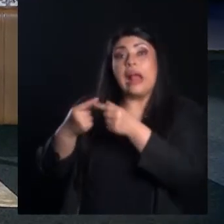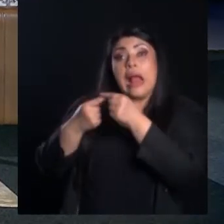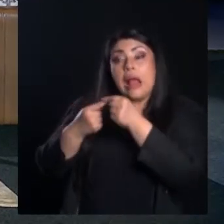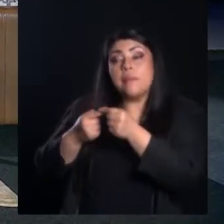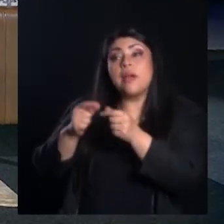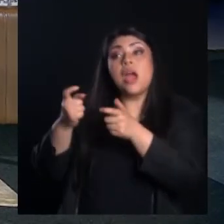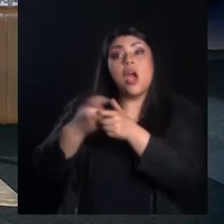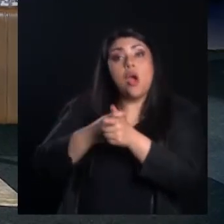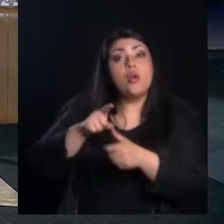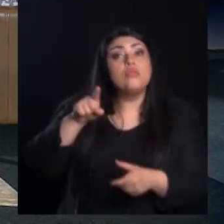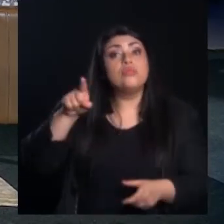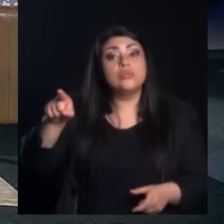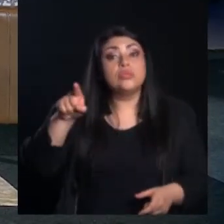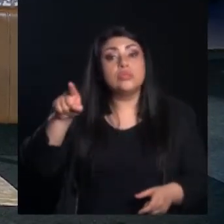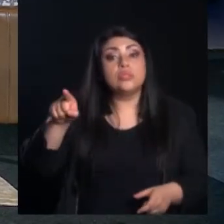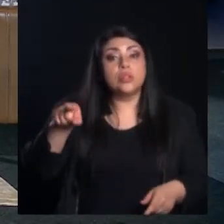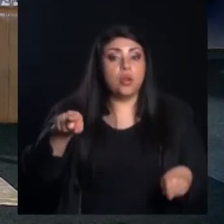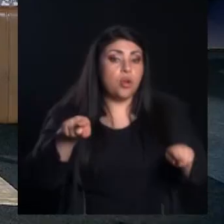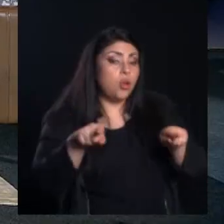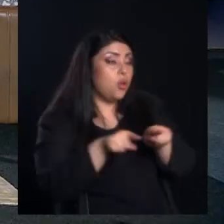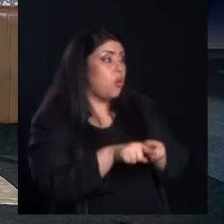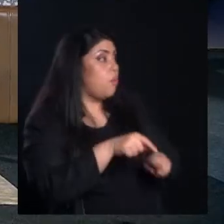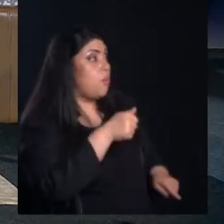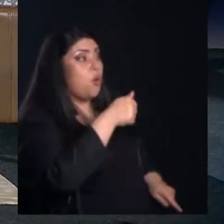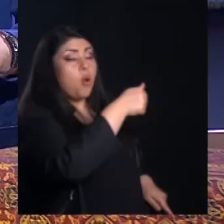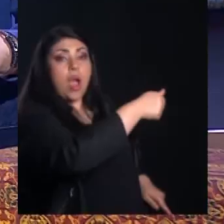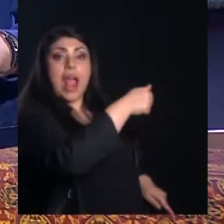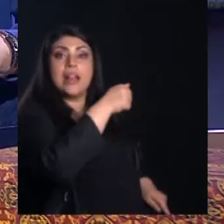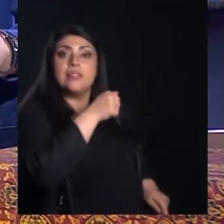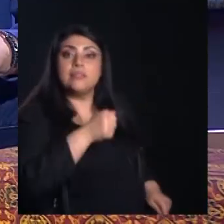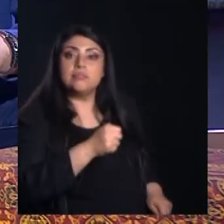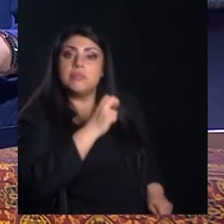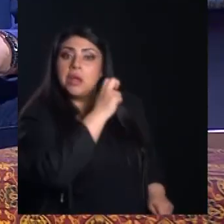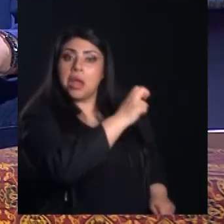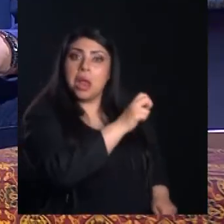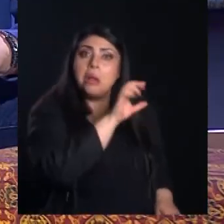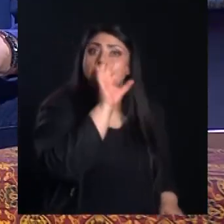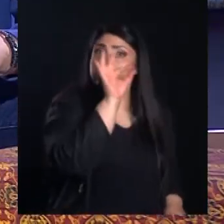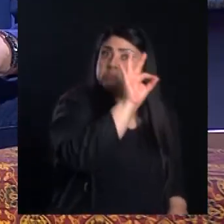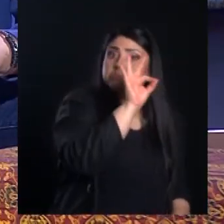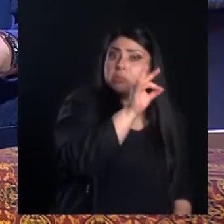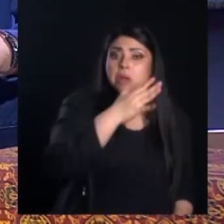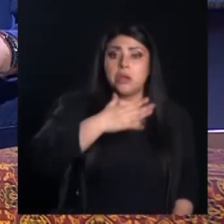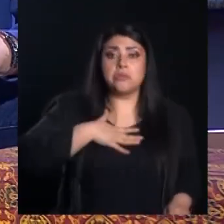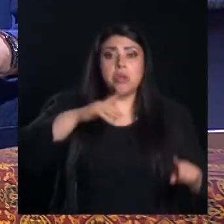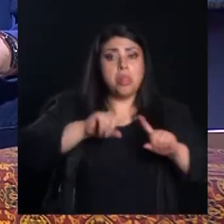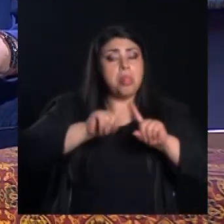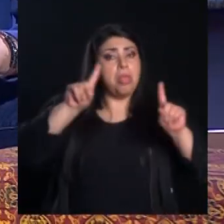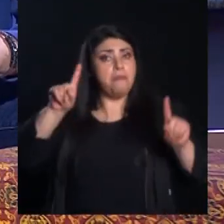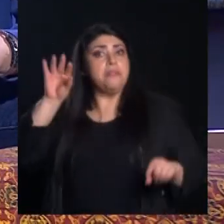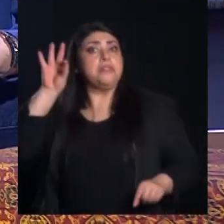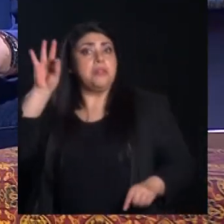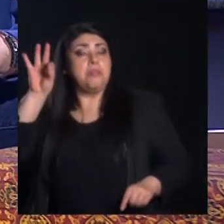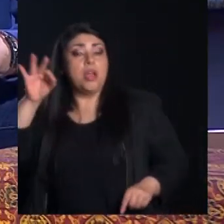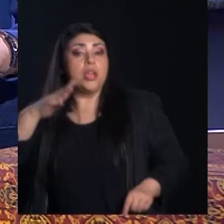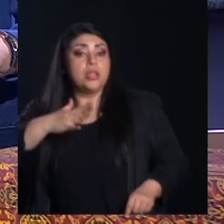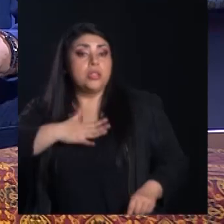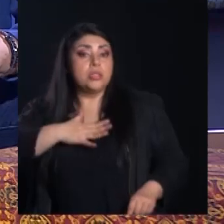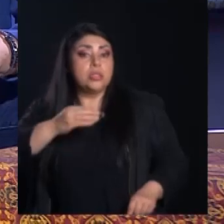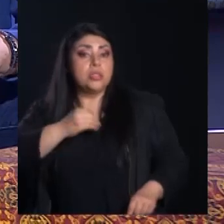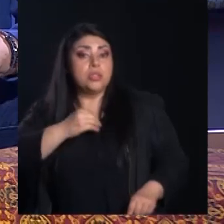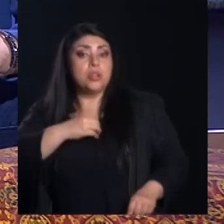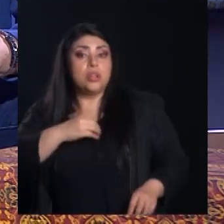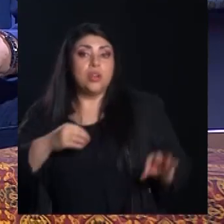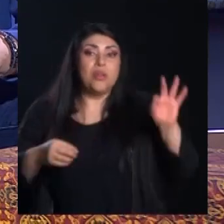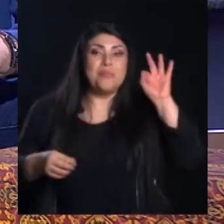decir que va a ser como el freno por ejemplo efrén tiene una forma de predicar yo tengo otra forma de predicar si yo quiero predicar como él me quedo sin